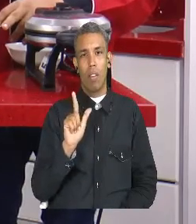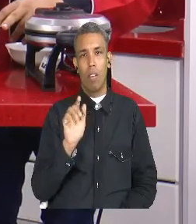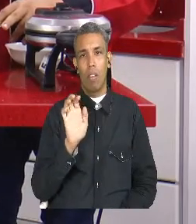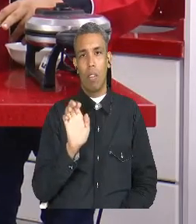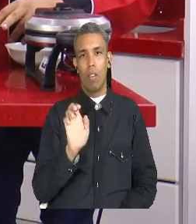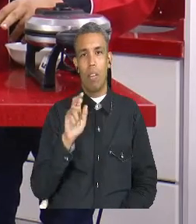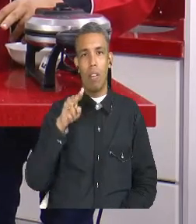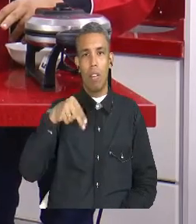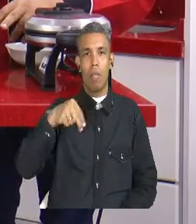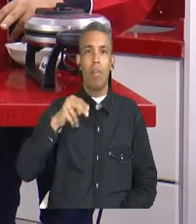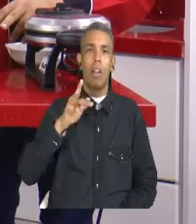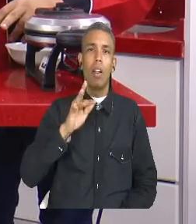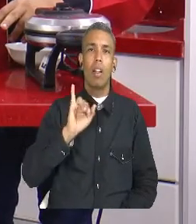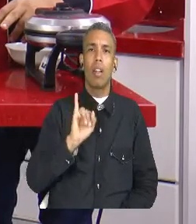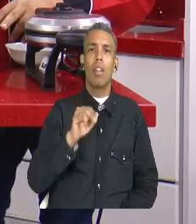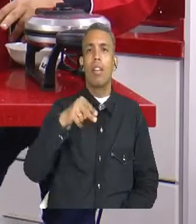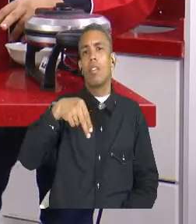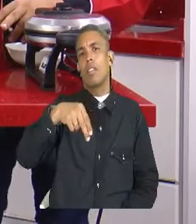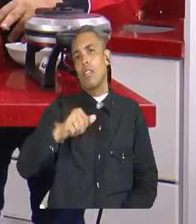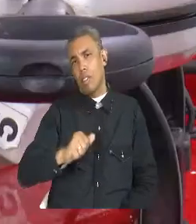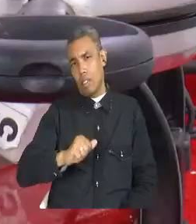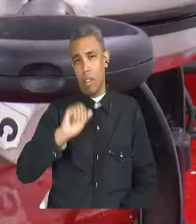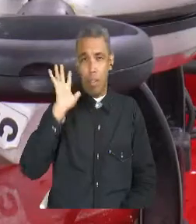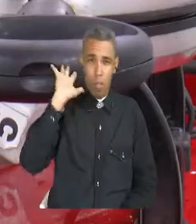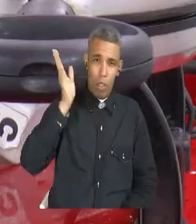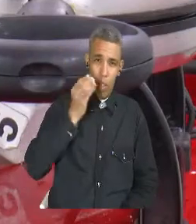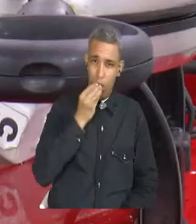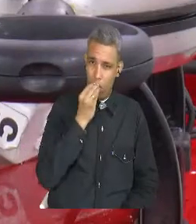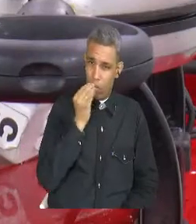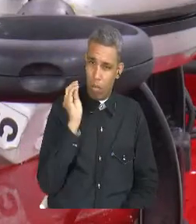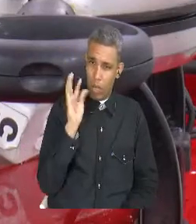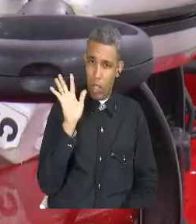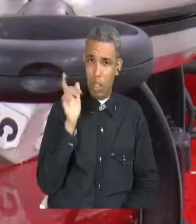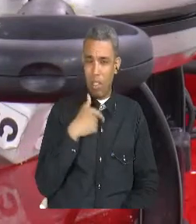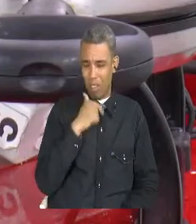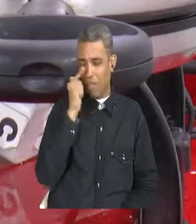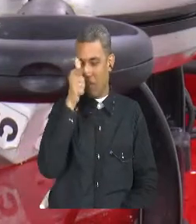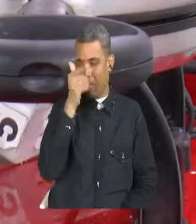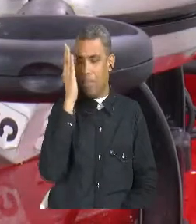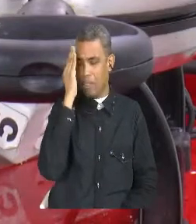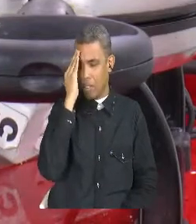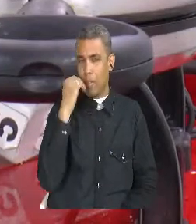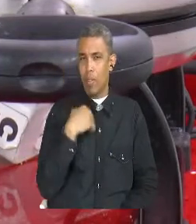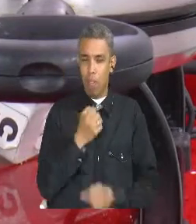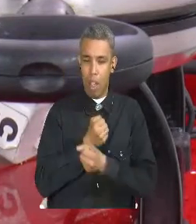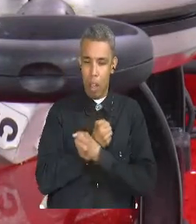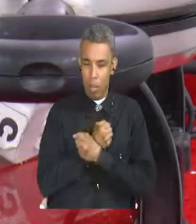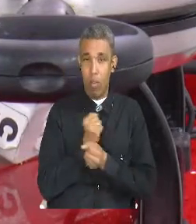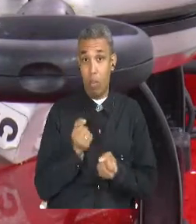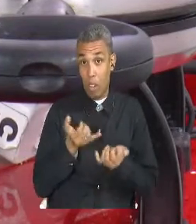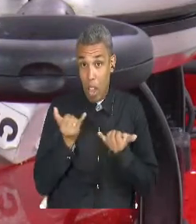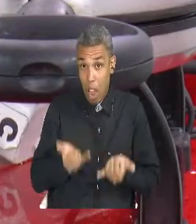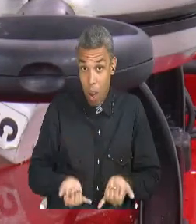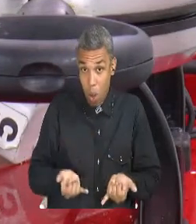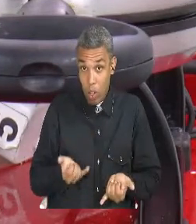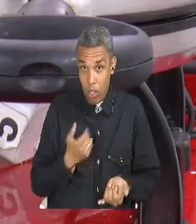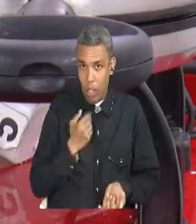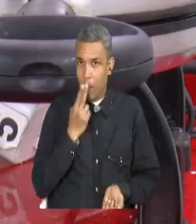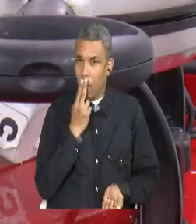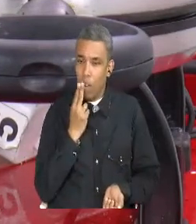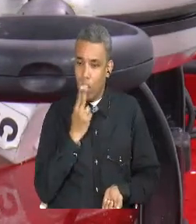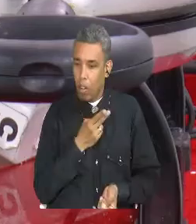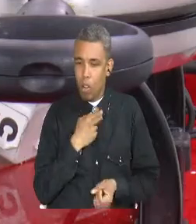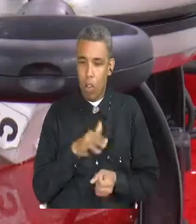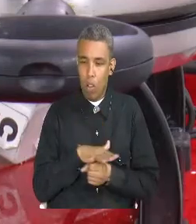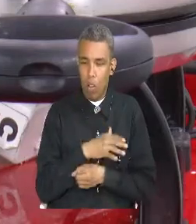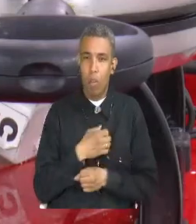casa. Sí, a mi vida, a mi corazón, mi hija Valentina, un beso muy grande. Ella sabe que la amo y la adoro. En estos momentos pues está estudiando, pero la mamita la extraña mucho. Ay,